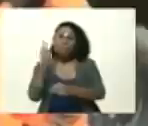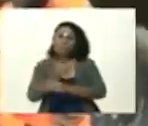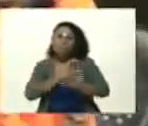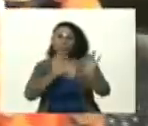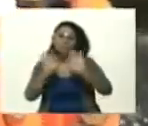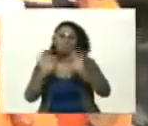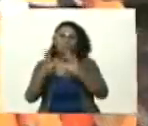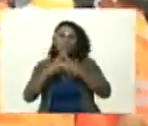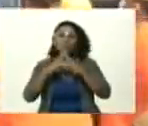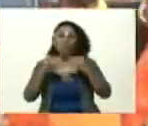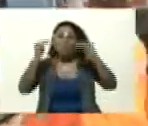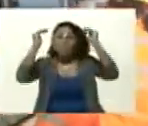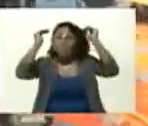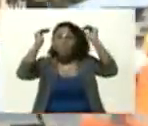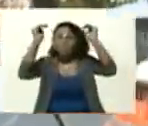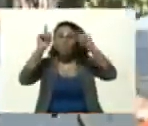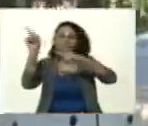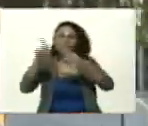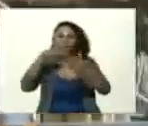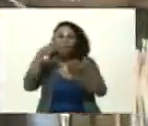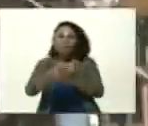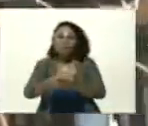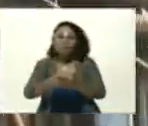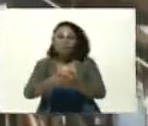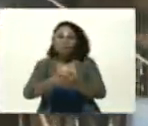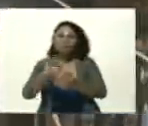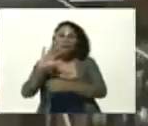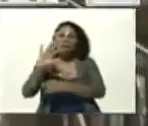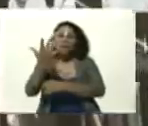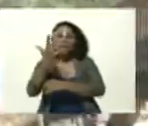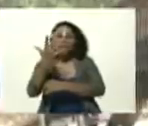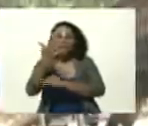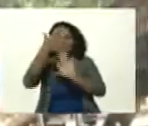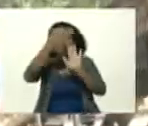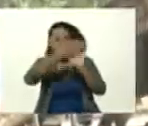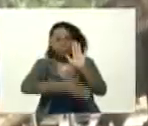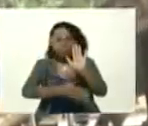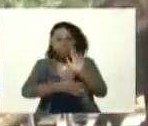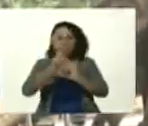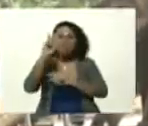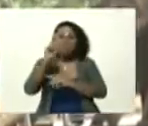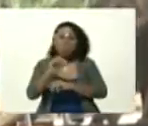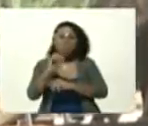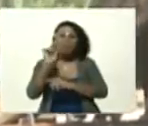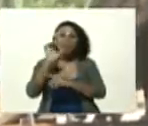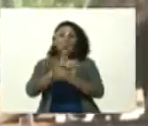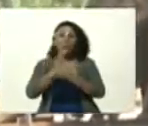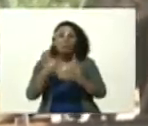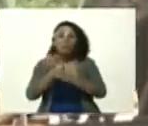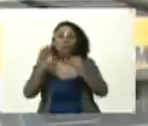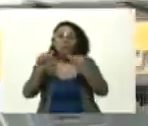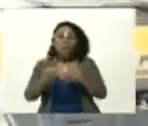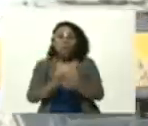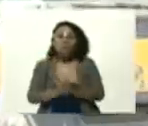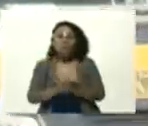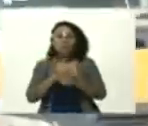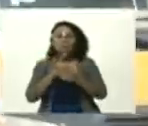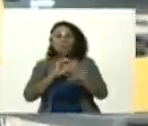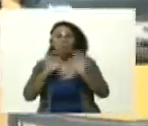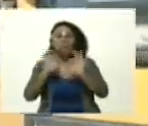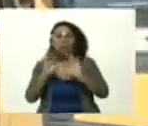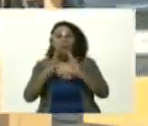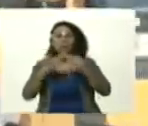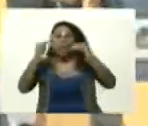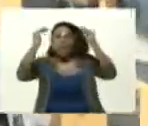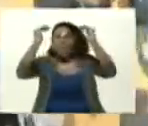preparar todos los techos, eso que llaman la quinta fachada. La quinta fachada que también es patrimonial, preparando todos los